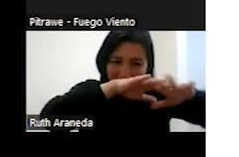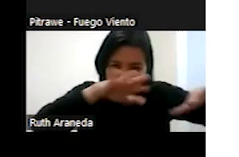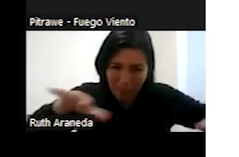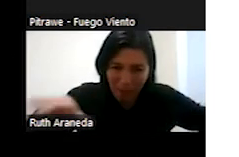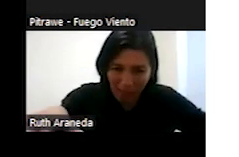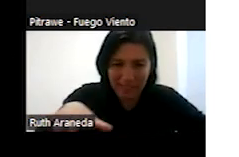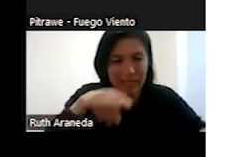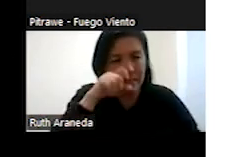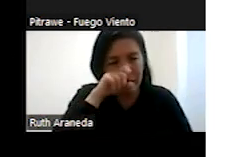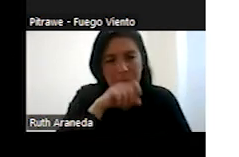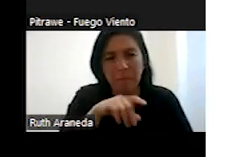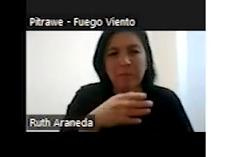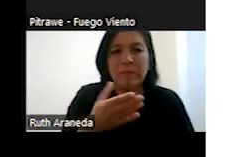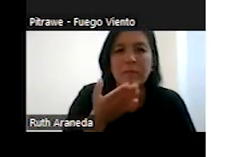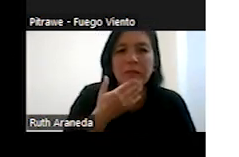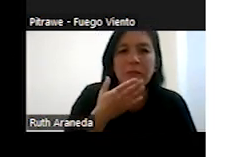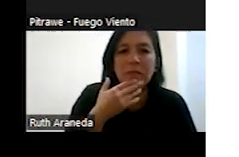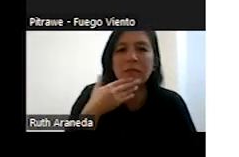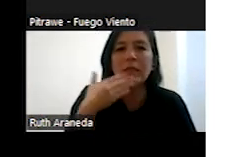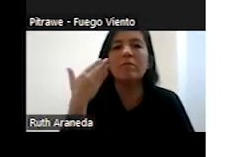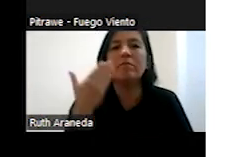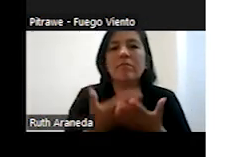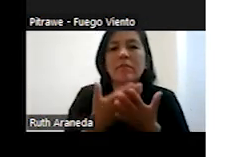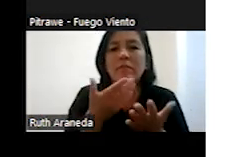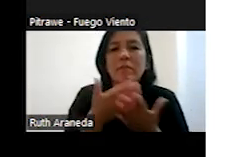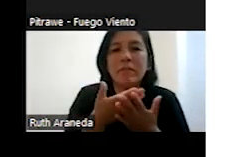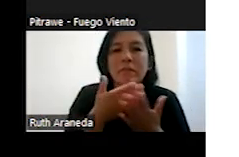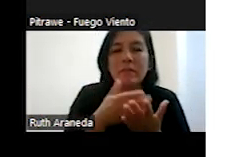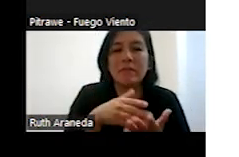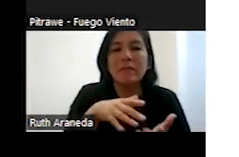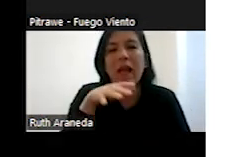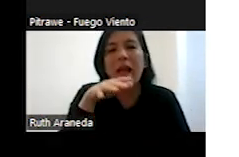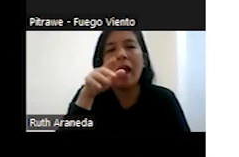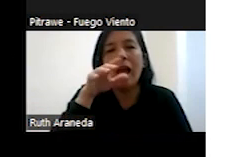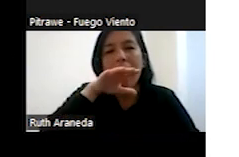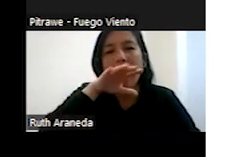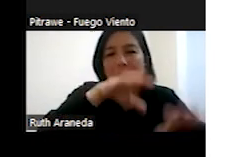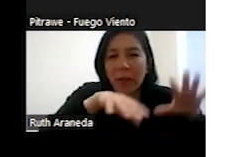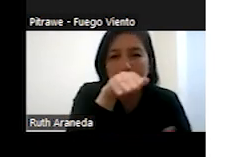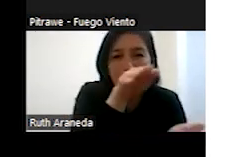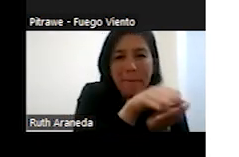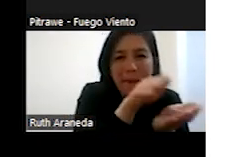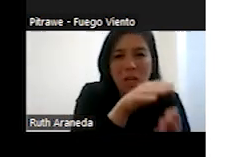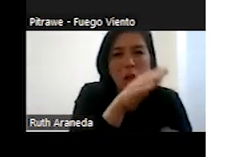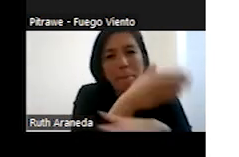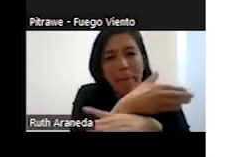escaso, hay una explotación de productos marinos lacustres, los recursos marinos son